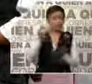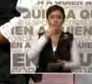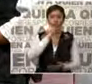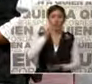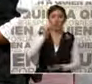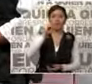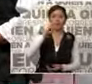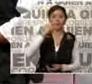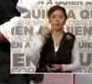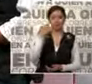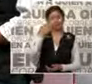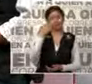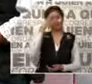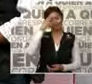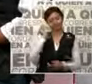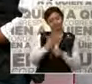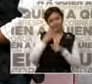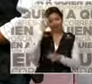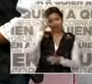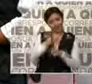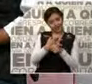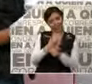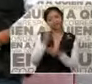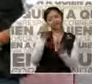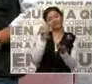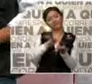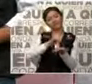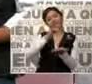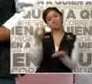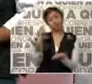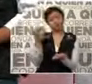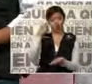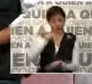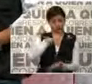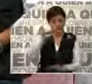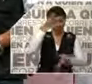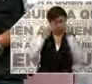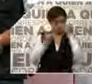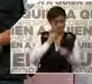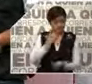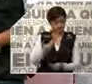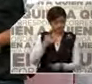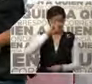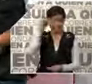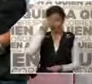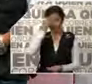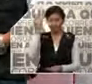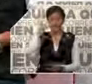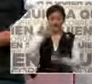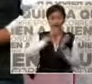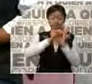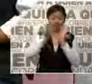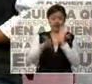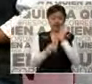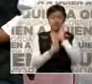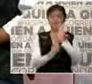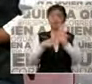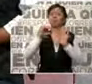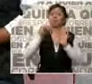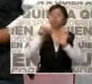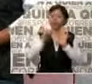siempre nos ha apoyado con esas, con esas donaciones. Muchísimas gracias. Y bueno, lo que bien se aprende, nunca se olvida. Y ahí está el ejemplo con María